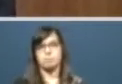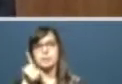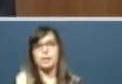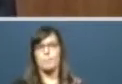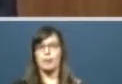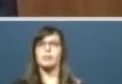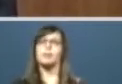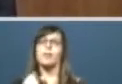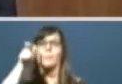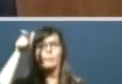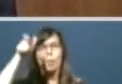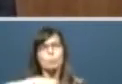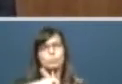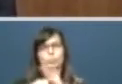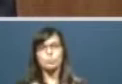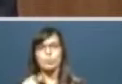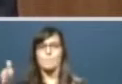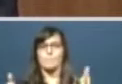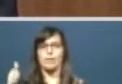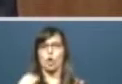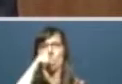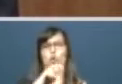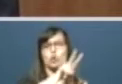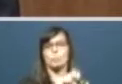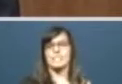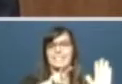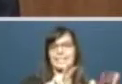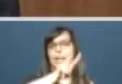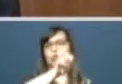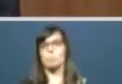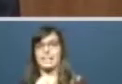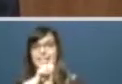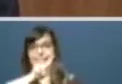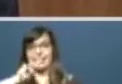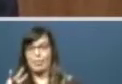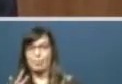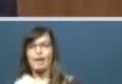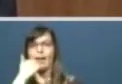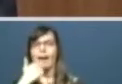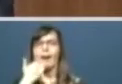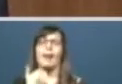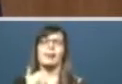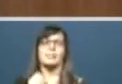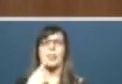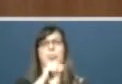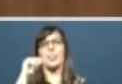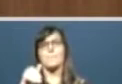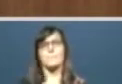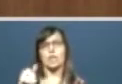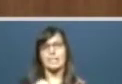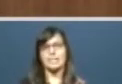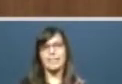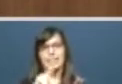rural que en el periodo 2007-2013 y gracias a casi 100 millones de euros han permitido la incorporación de más de